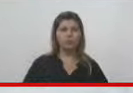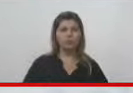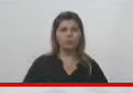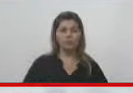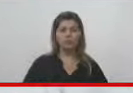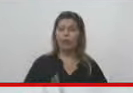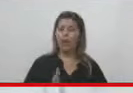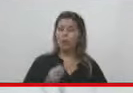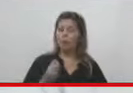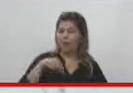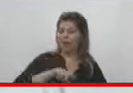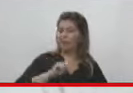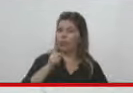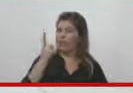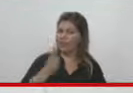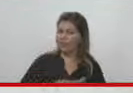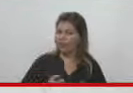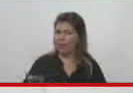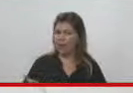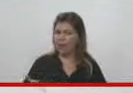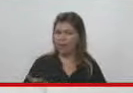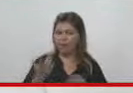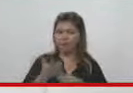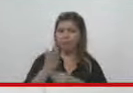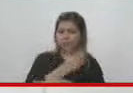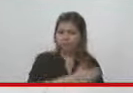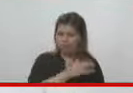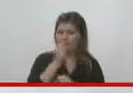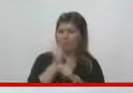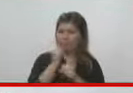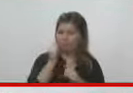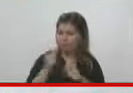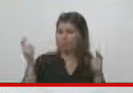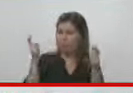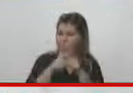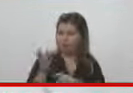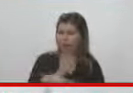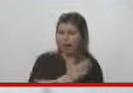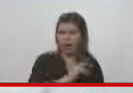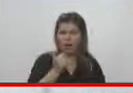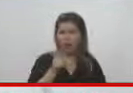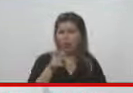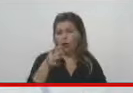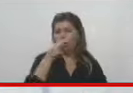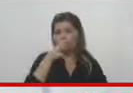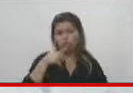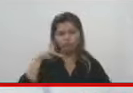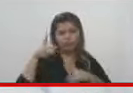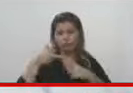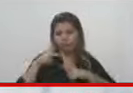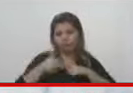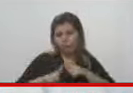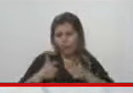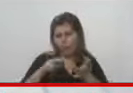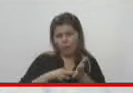Para este no hay dictamen. Lo hablamos en parlamentaria. No sé, presidente, lo que usted diga, yo corto, no tengo ningún